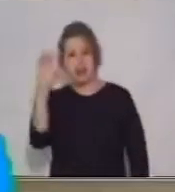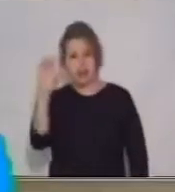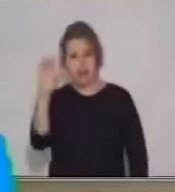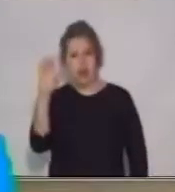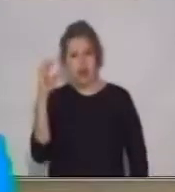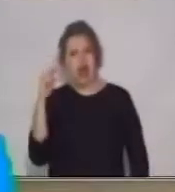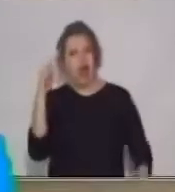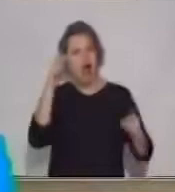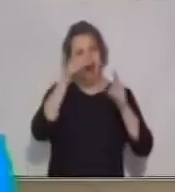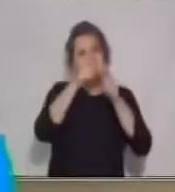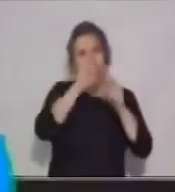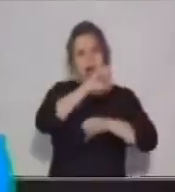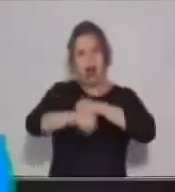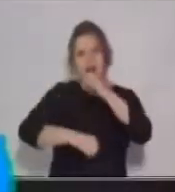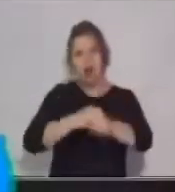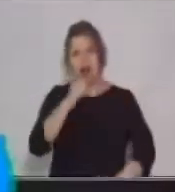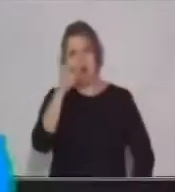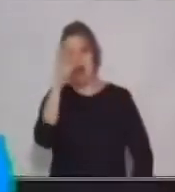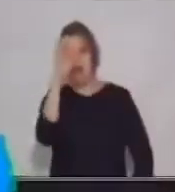4C,